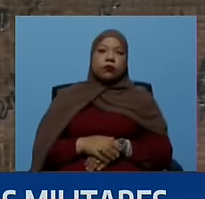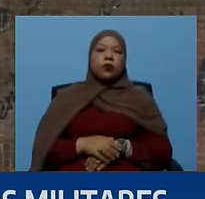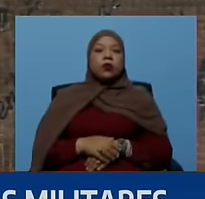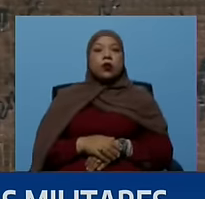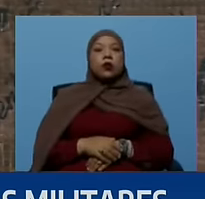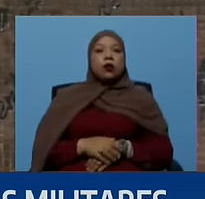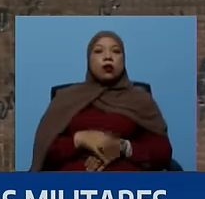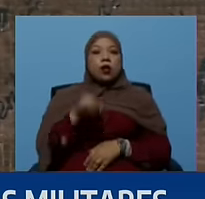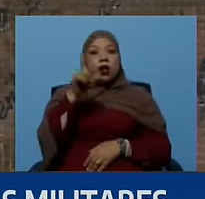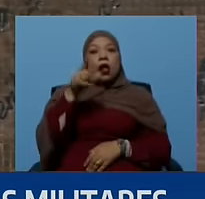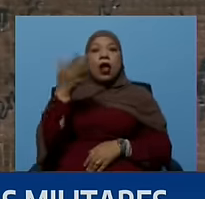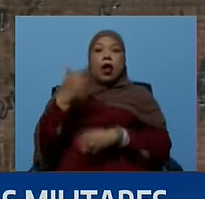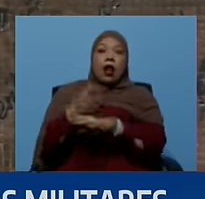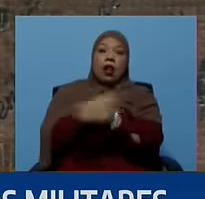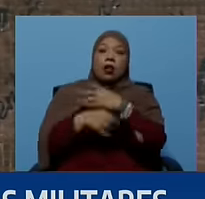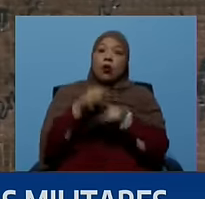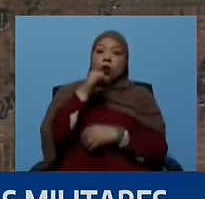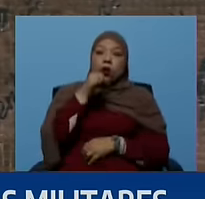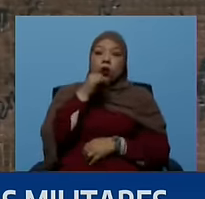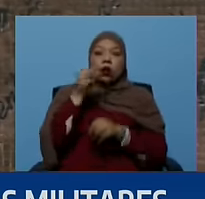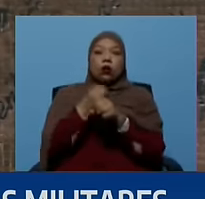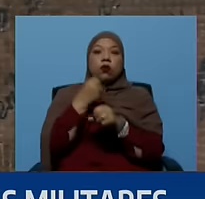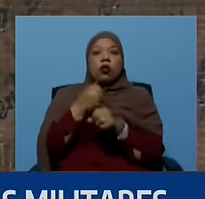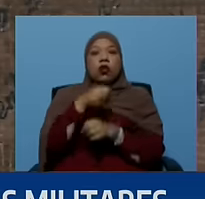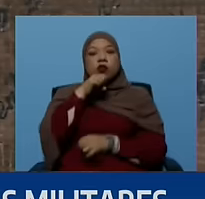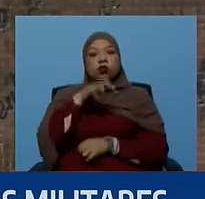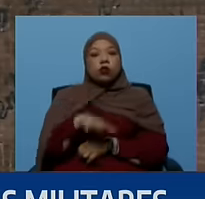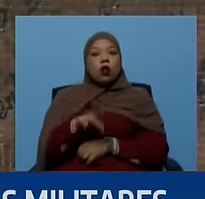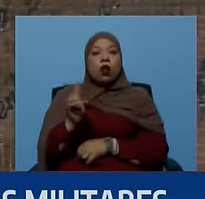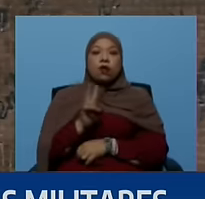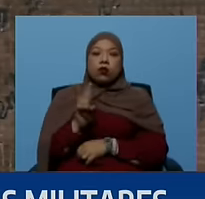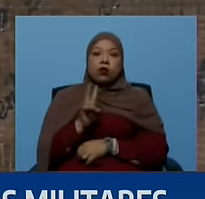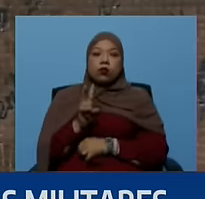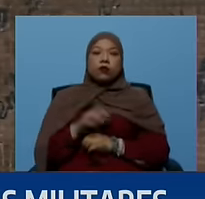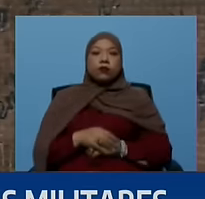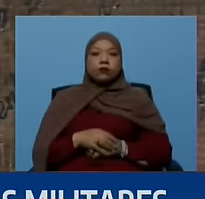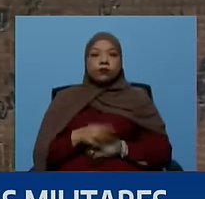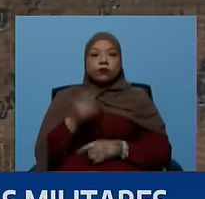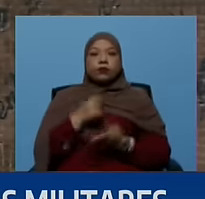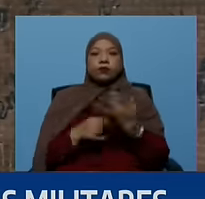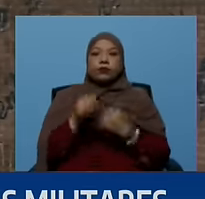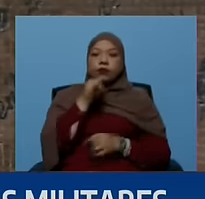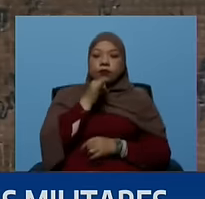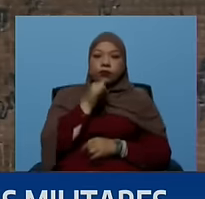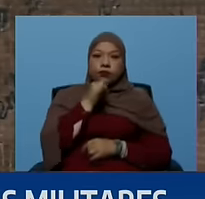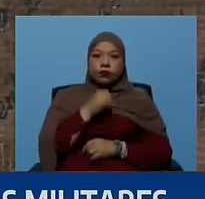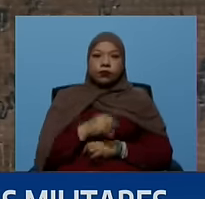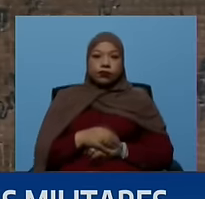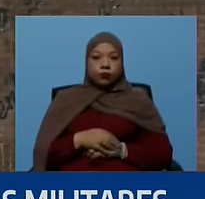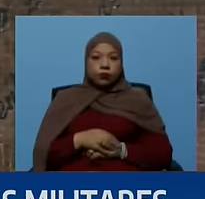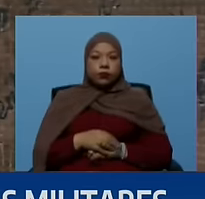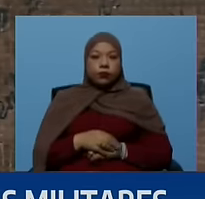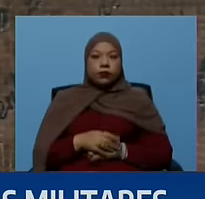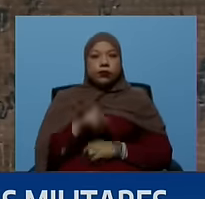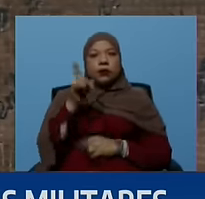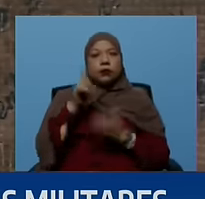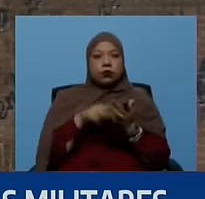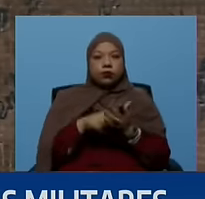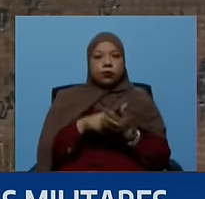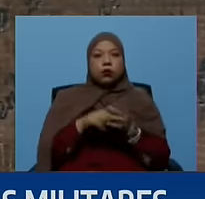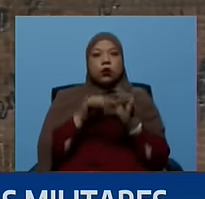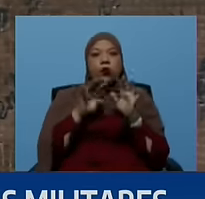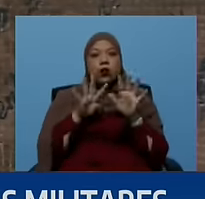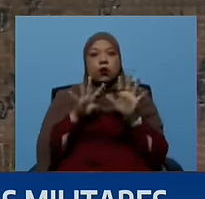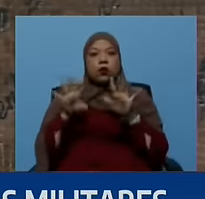del antes y después de lo que es la historia de Venezuela que se marcó en la década de los 90